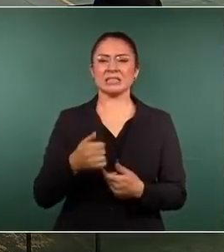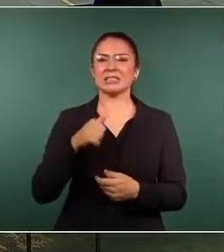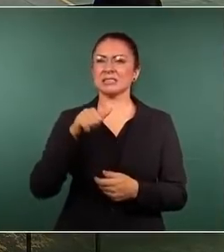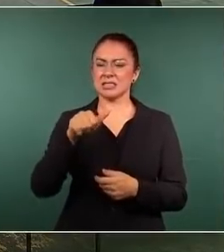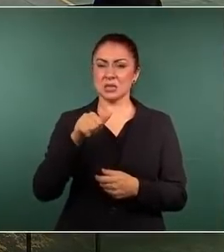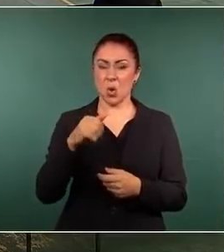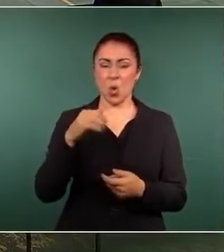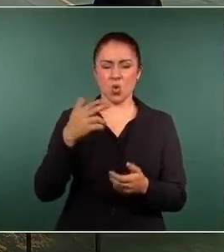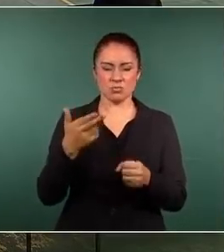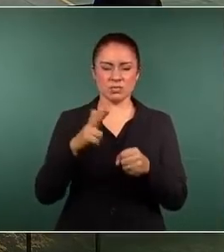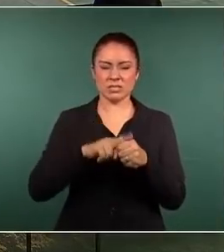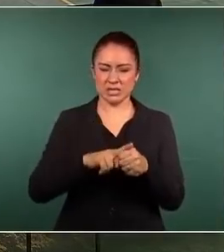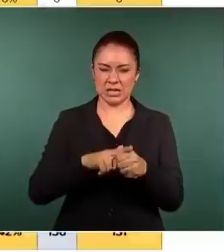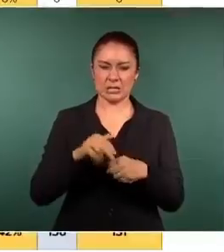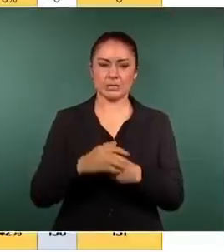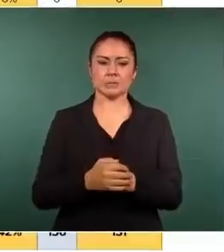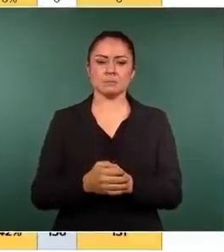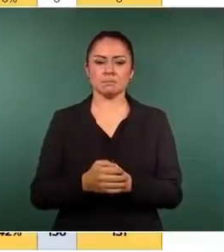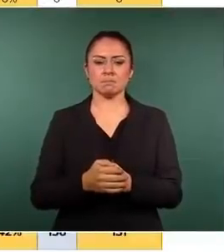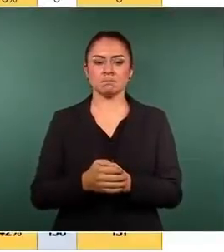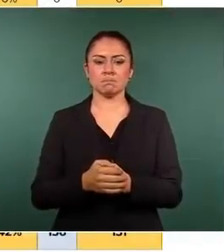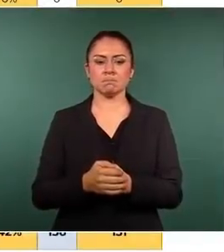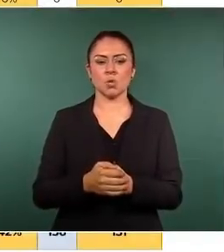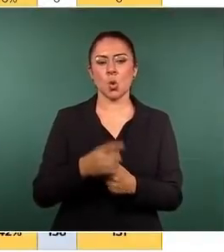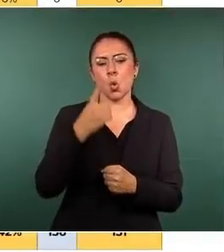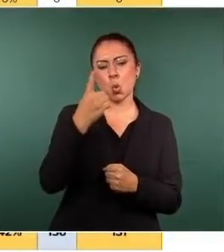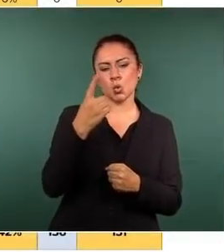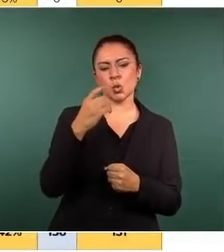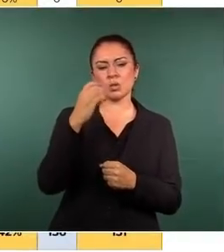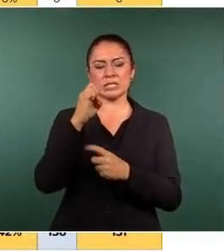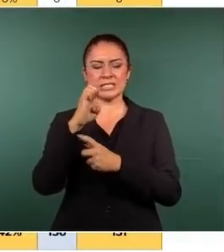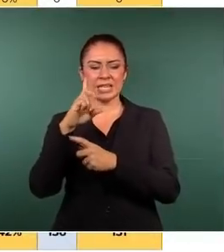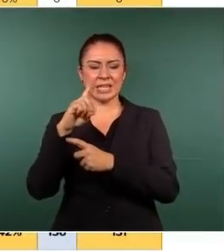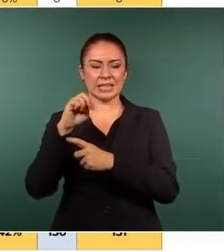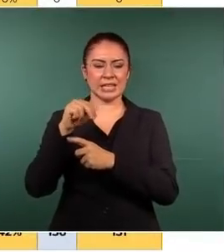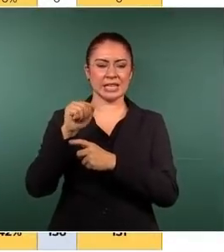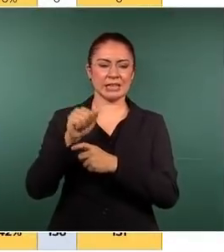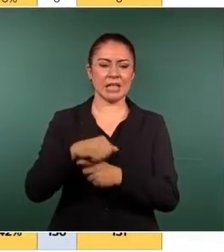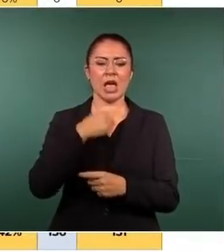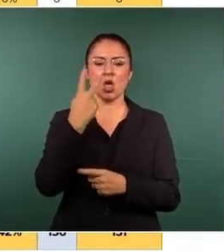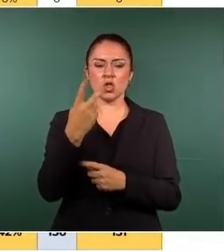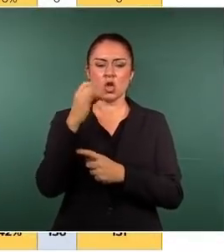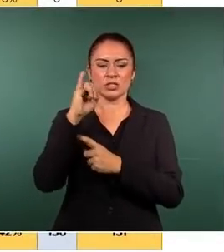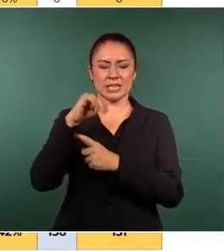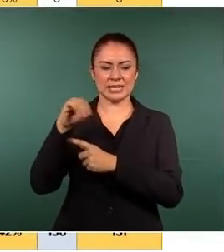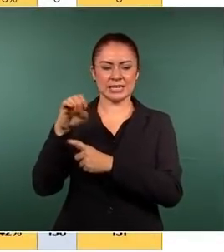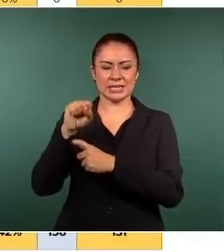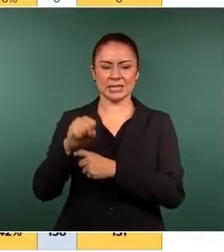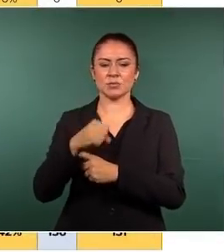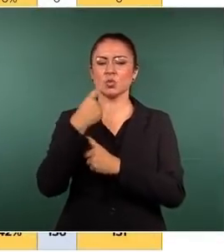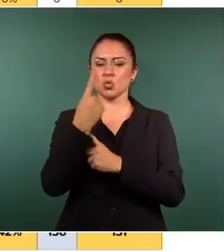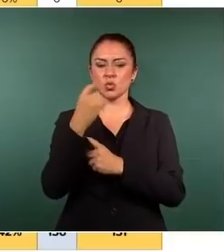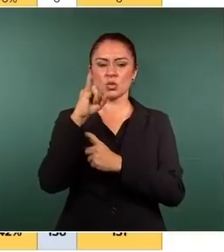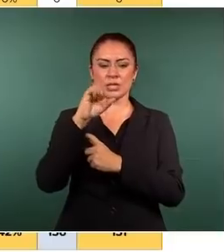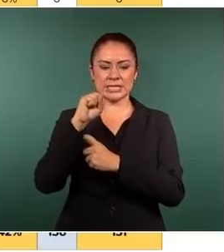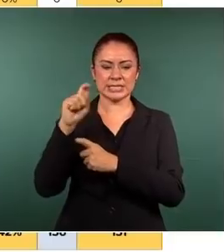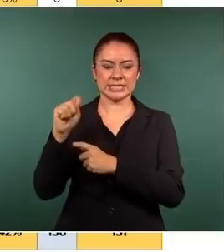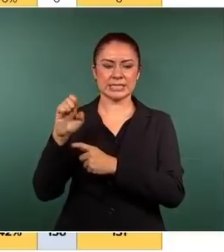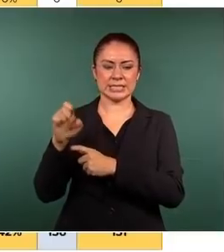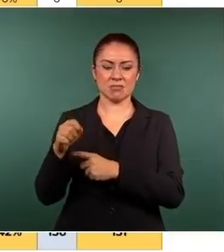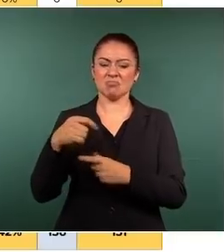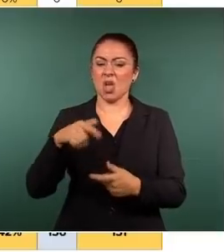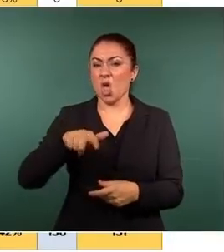1 sedena y xavi 2 de links 1 de liszt y 12 de propios del estado